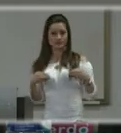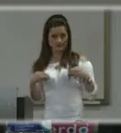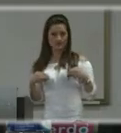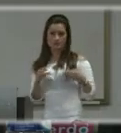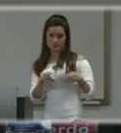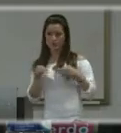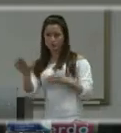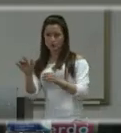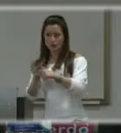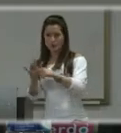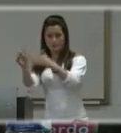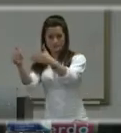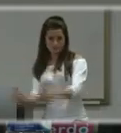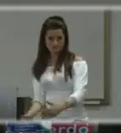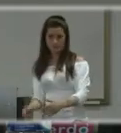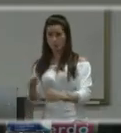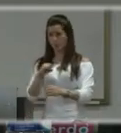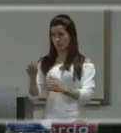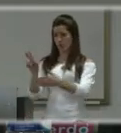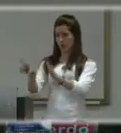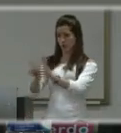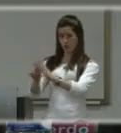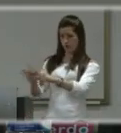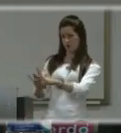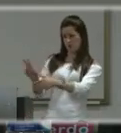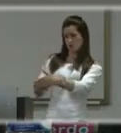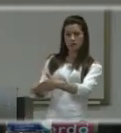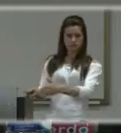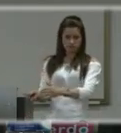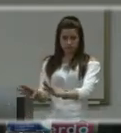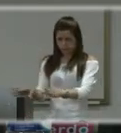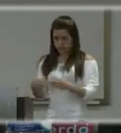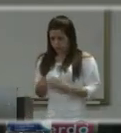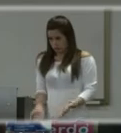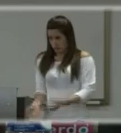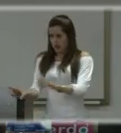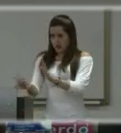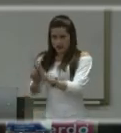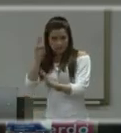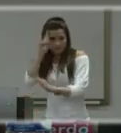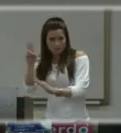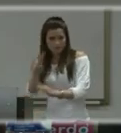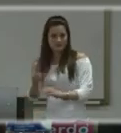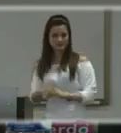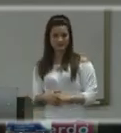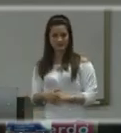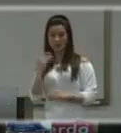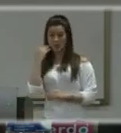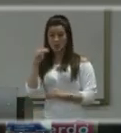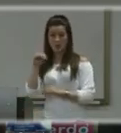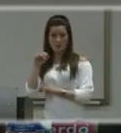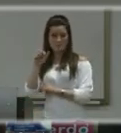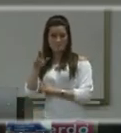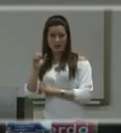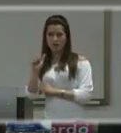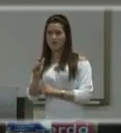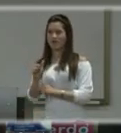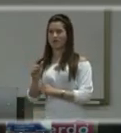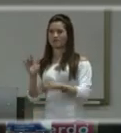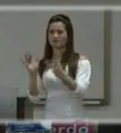estándar de capacidad legal. Entonces, era una persona que tenía contacto con el Ejecutivo, tenía contacto